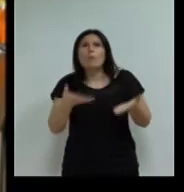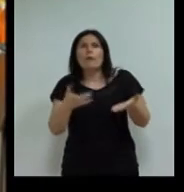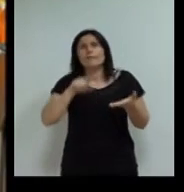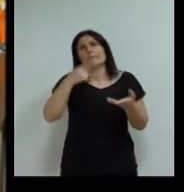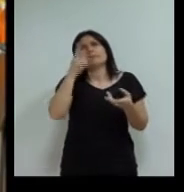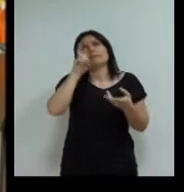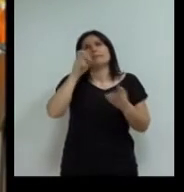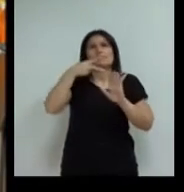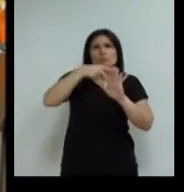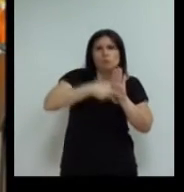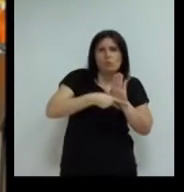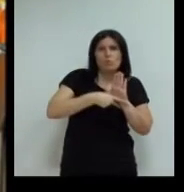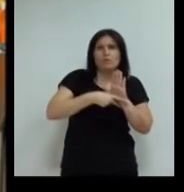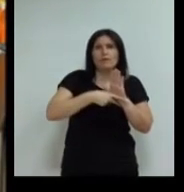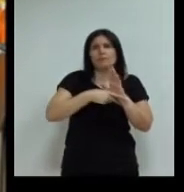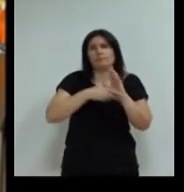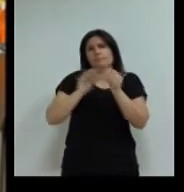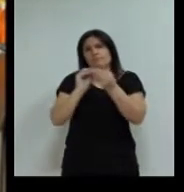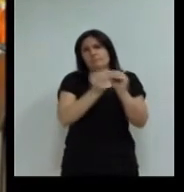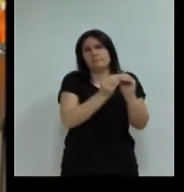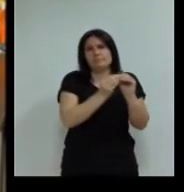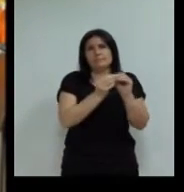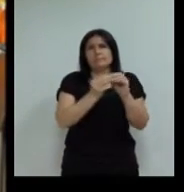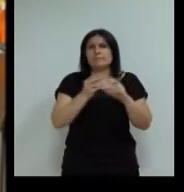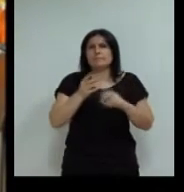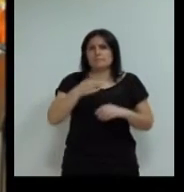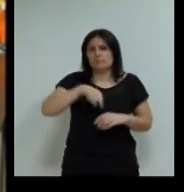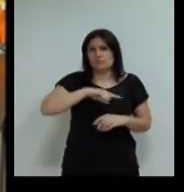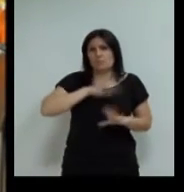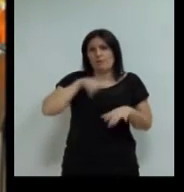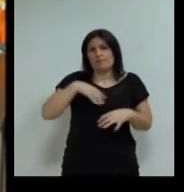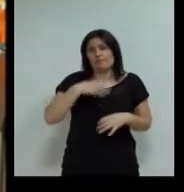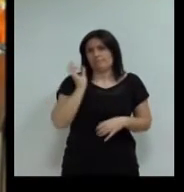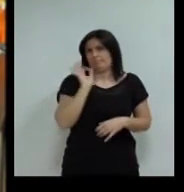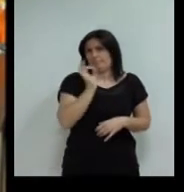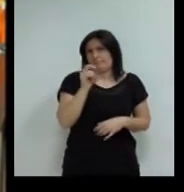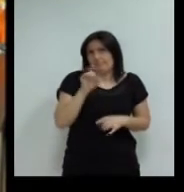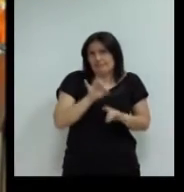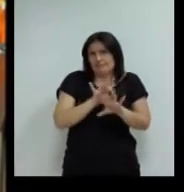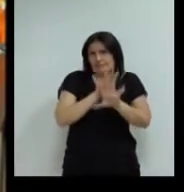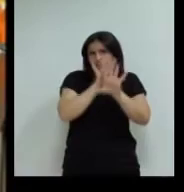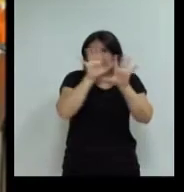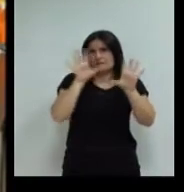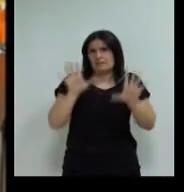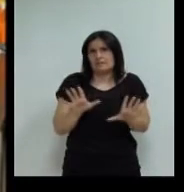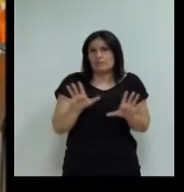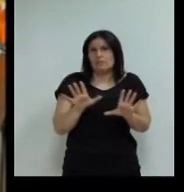la normativa, etcétera, a la que ya hemos tenido que ir efectivamente o evidentemente